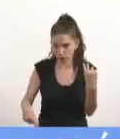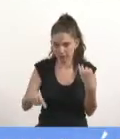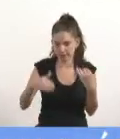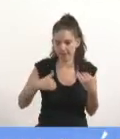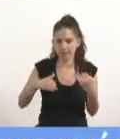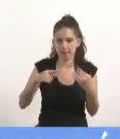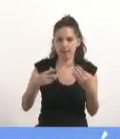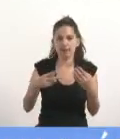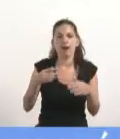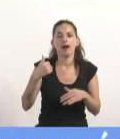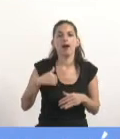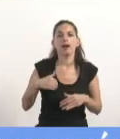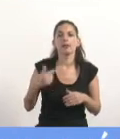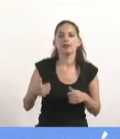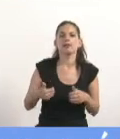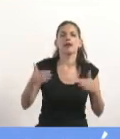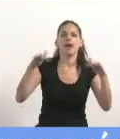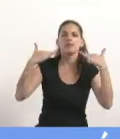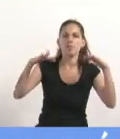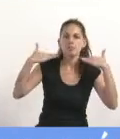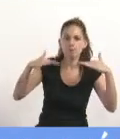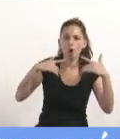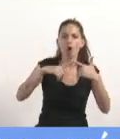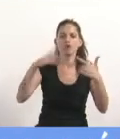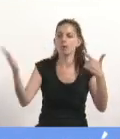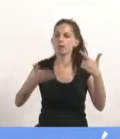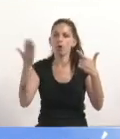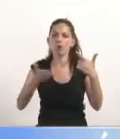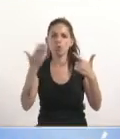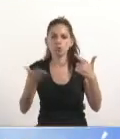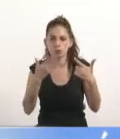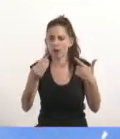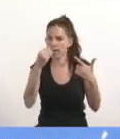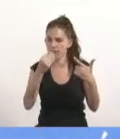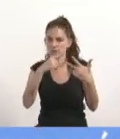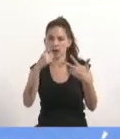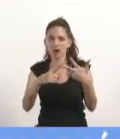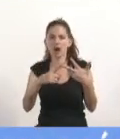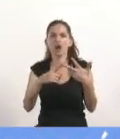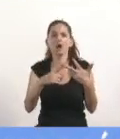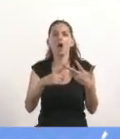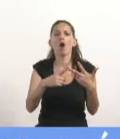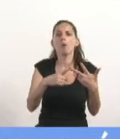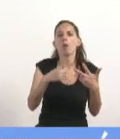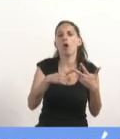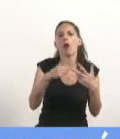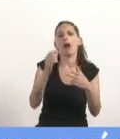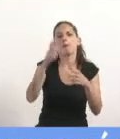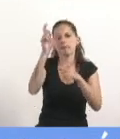Argentina resalta por nuestros deportistas, pues nos reconocen nuestra producción agroalimentaria, por nuestros íconos